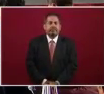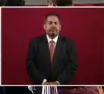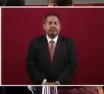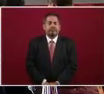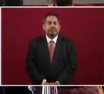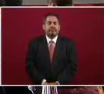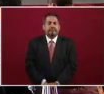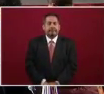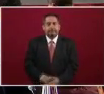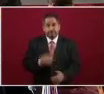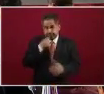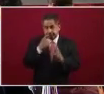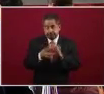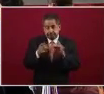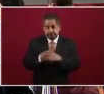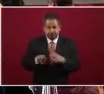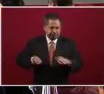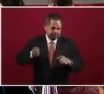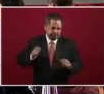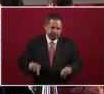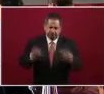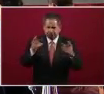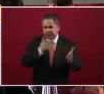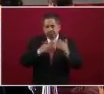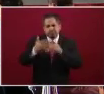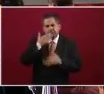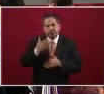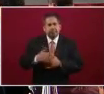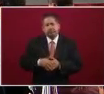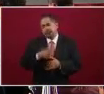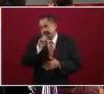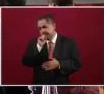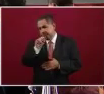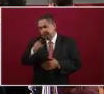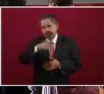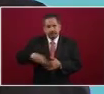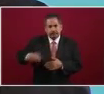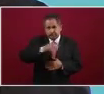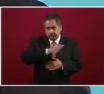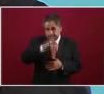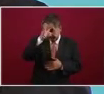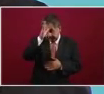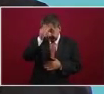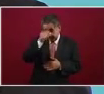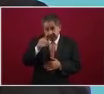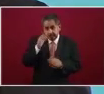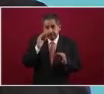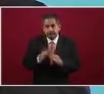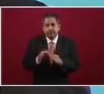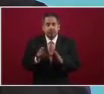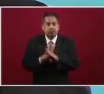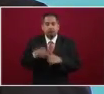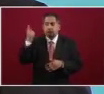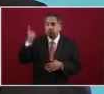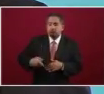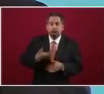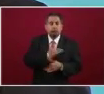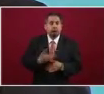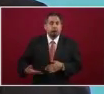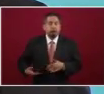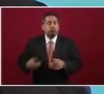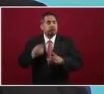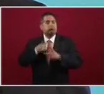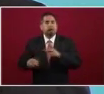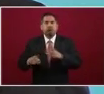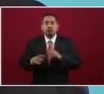Como lo definimos, pues fue una subasta exitosa. También acorde a la subasta, y también por instrucción del señor presidente, iniciamos